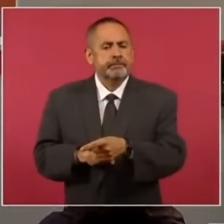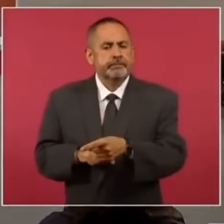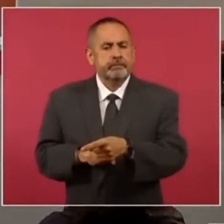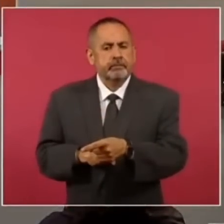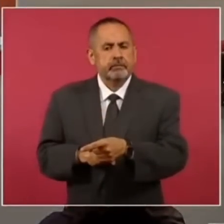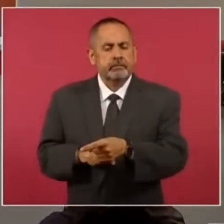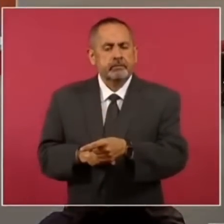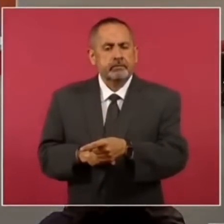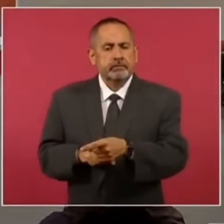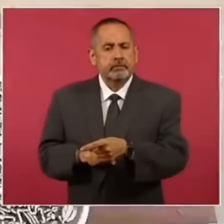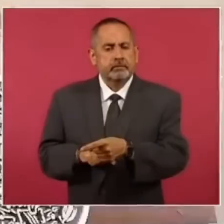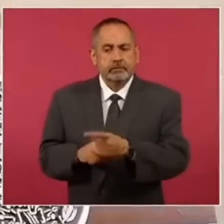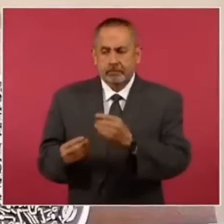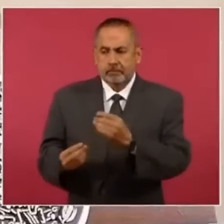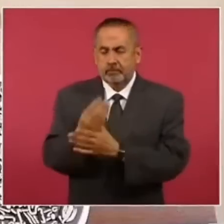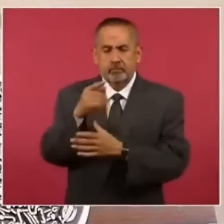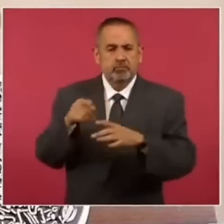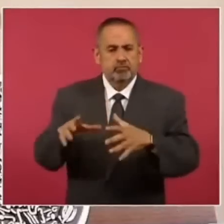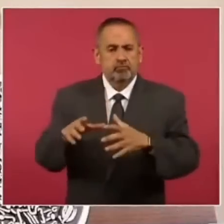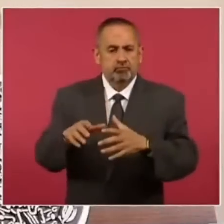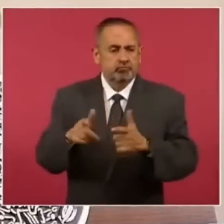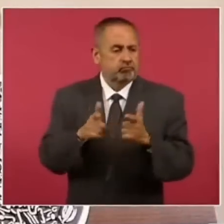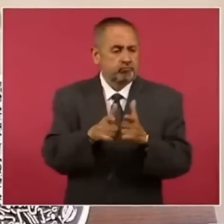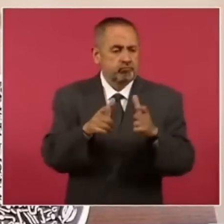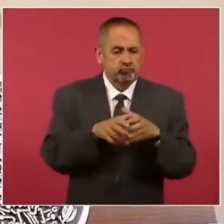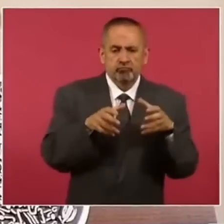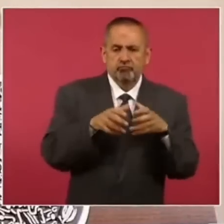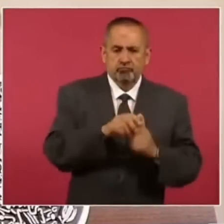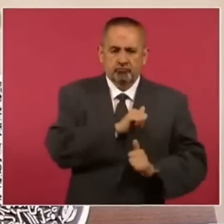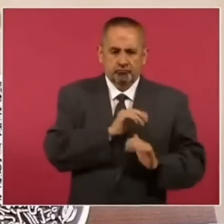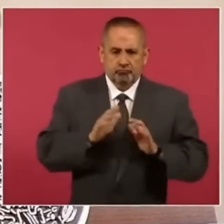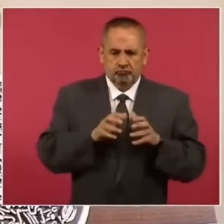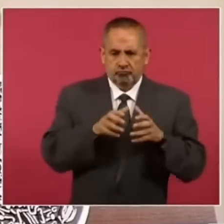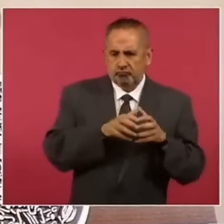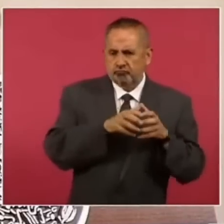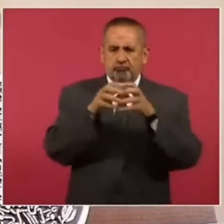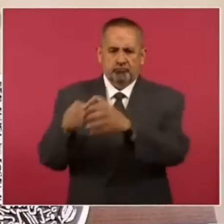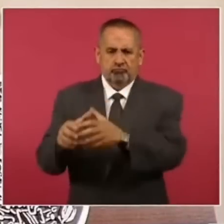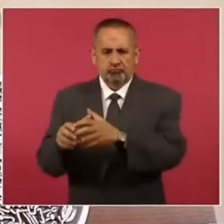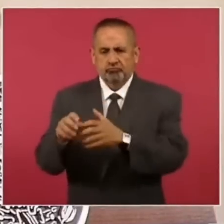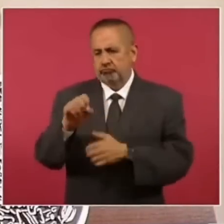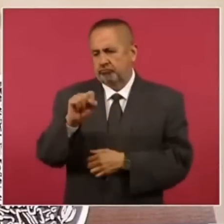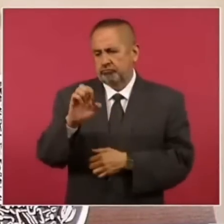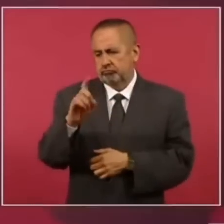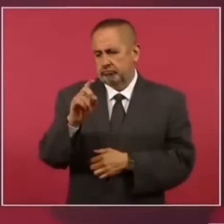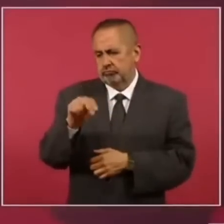un nuevo batallón de la Secretaría de la Defensa